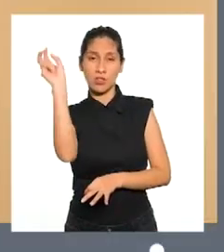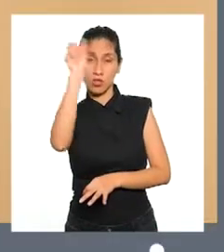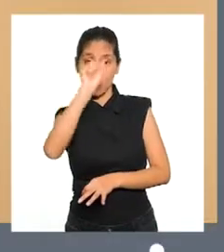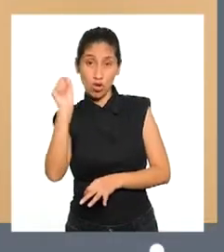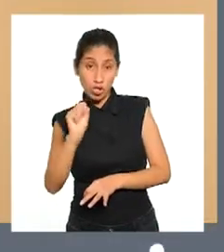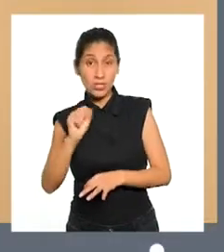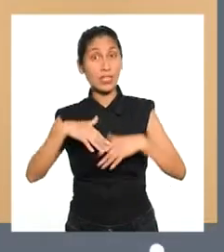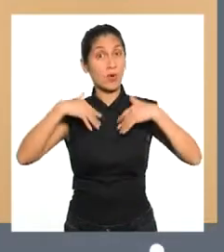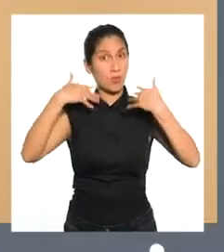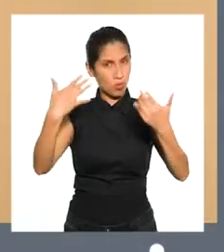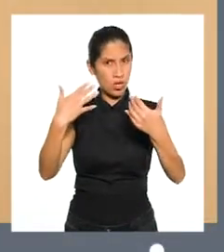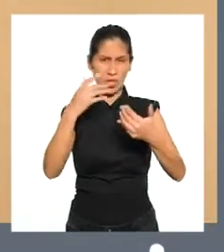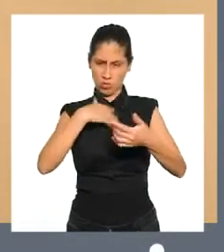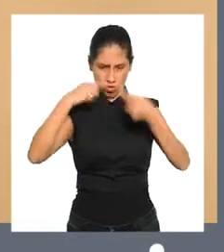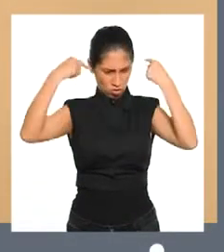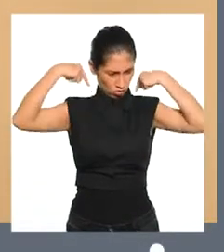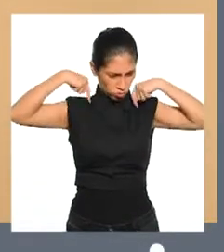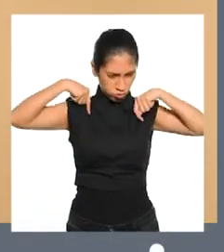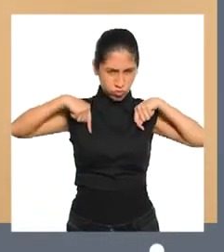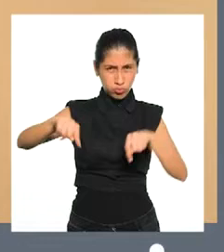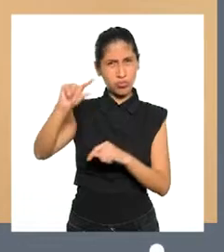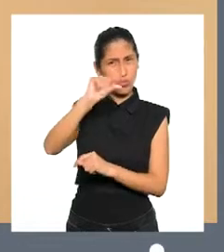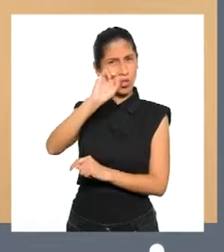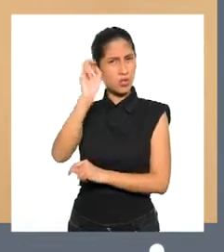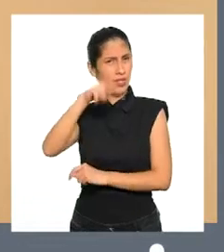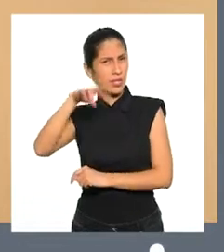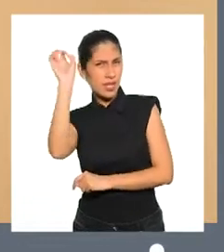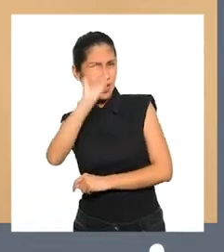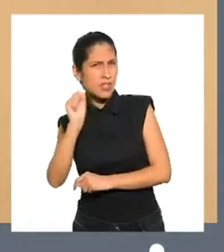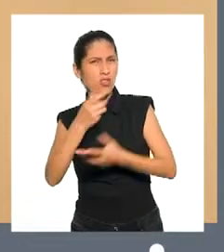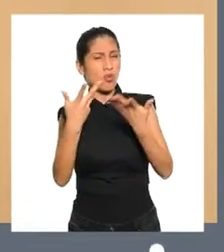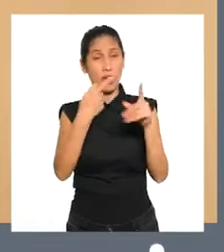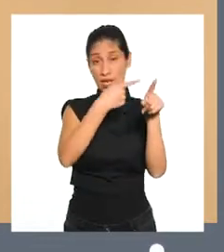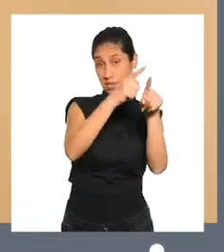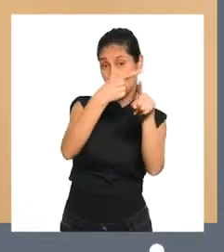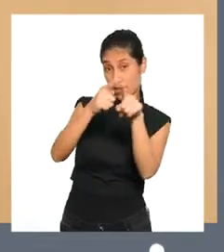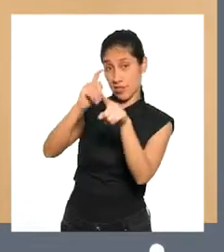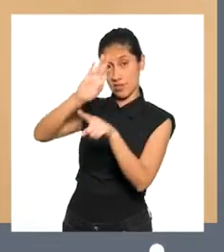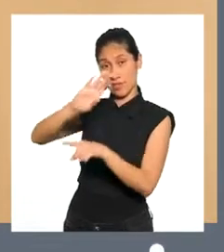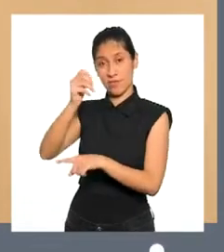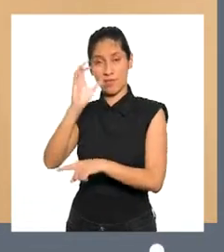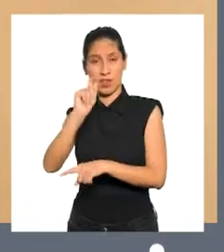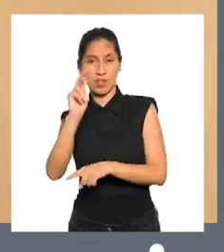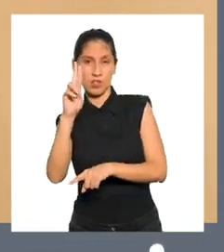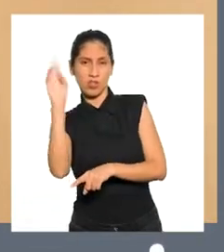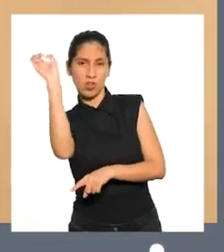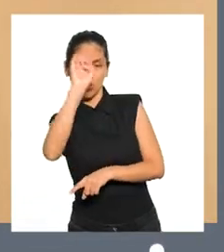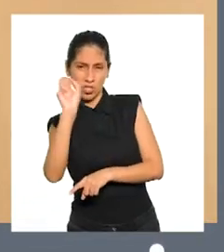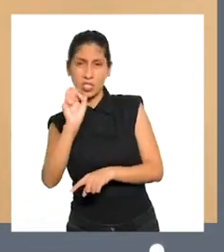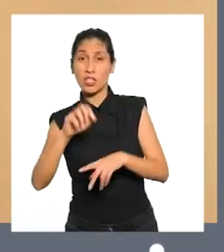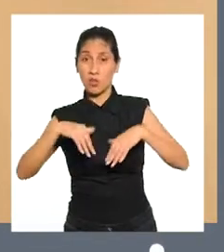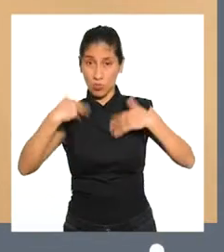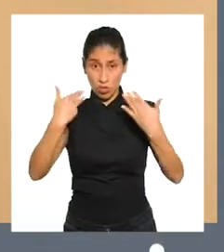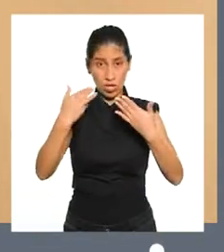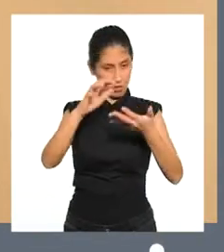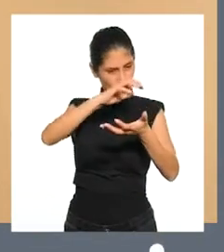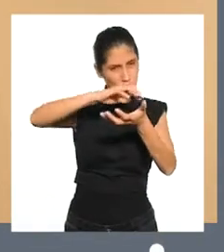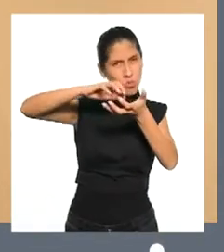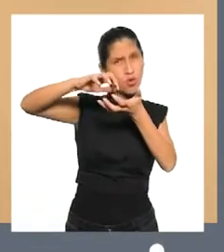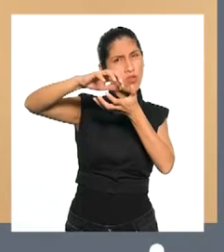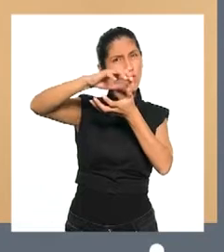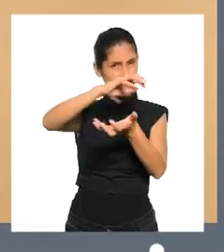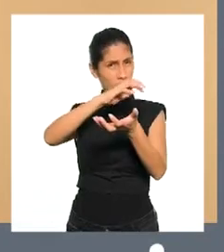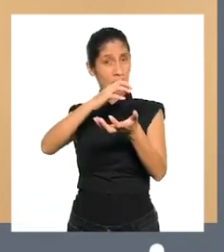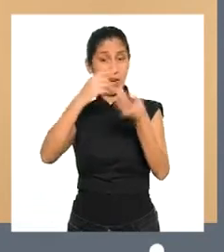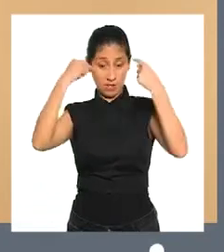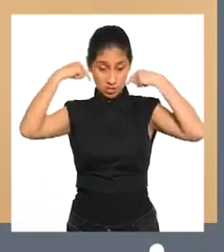genes. Así es. Como les comentaba, hay distintos factores que pueden modificar la expresión de nuestros genes. Los